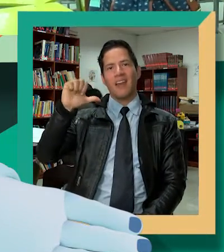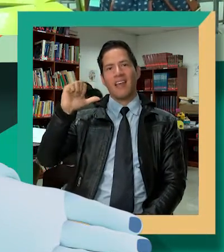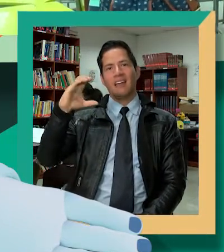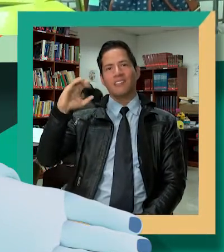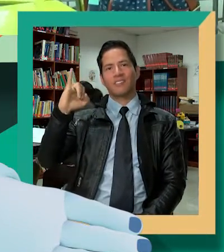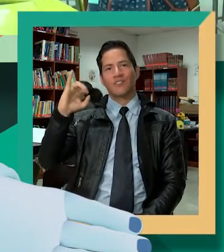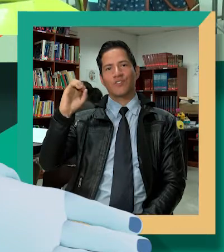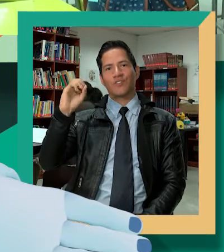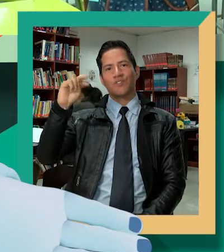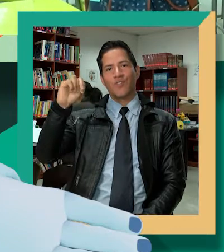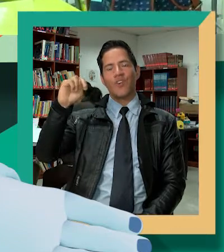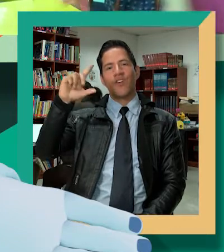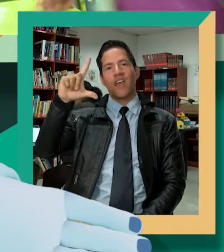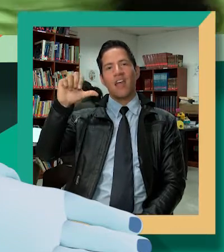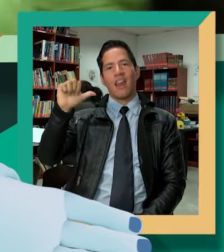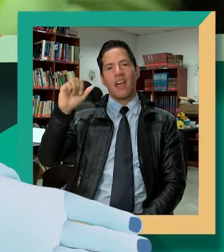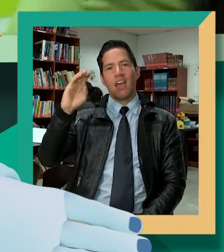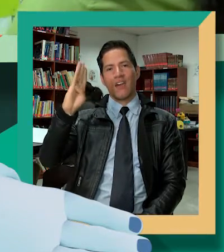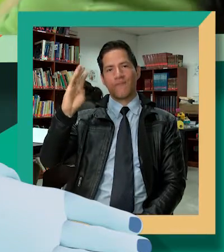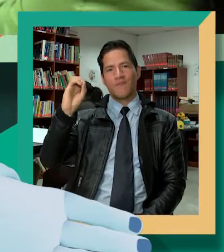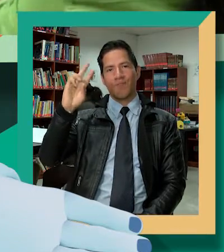Es una materia interesante,